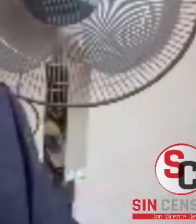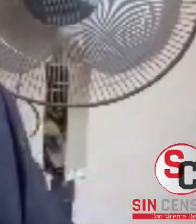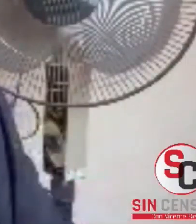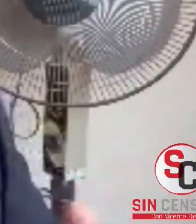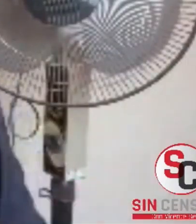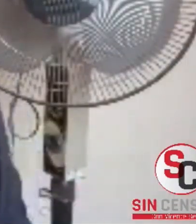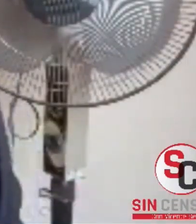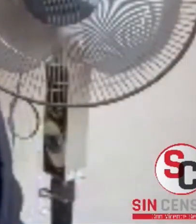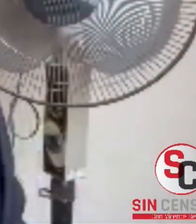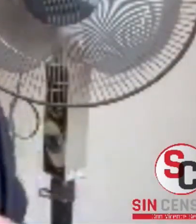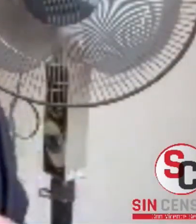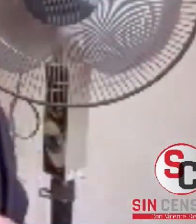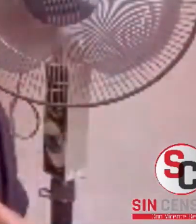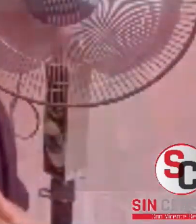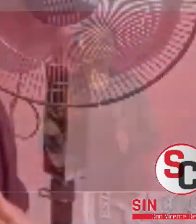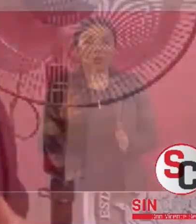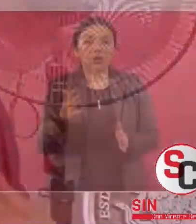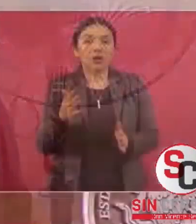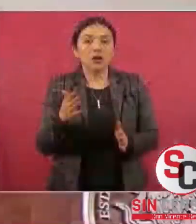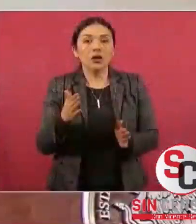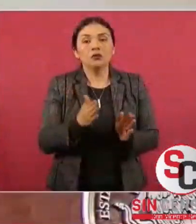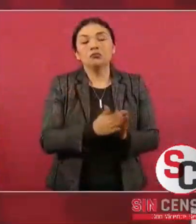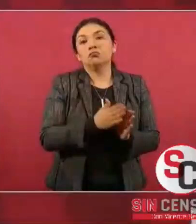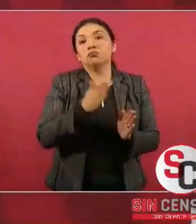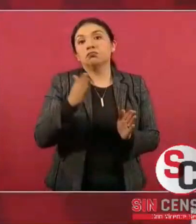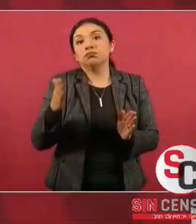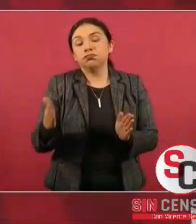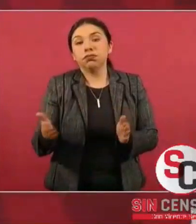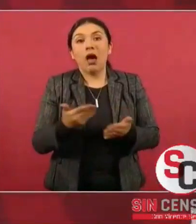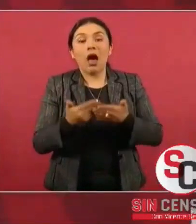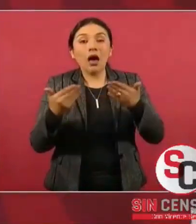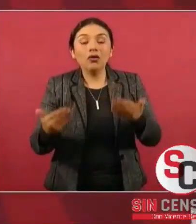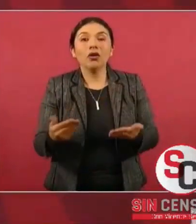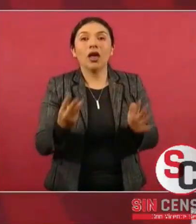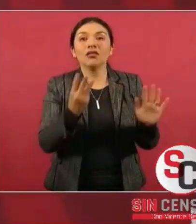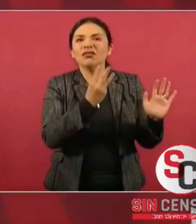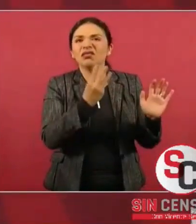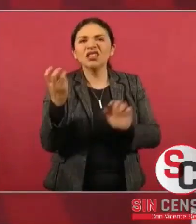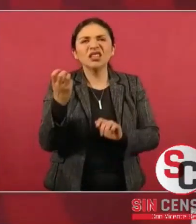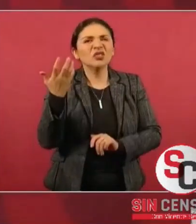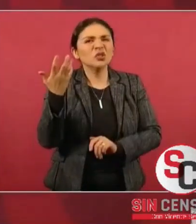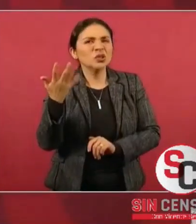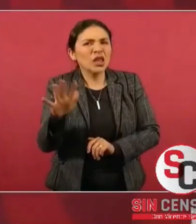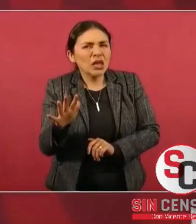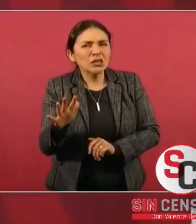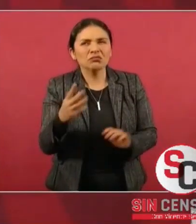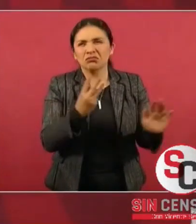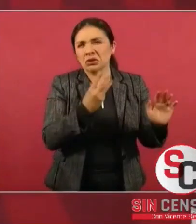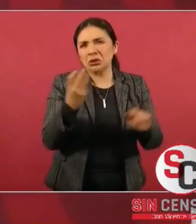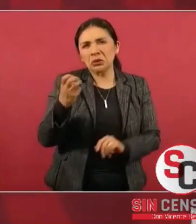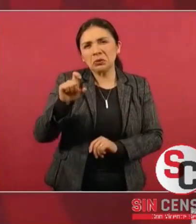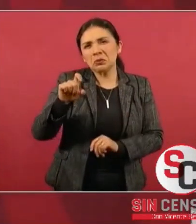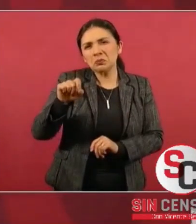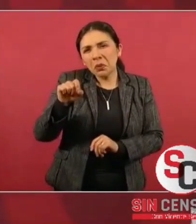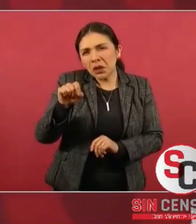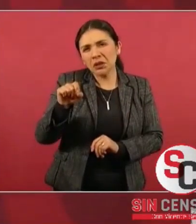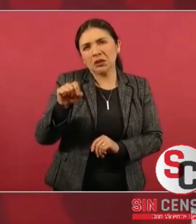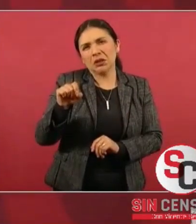conciencia el presidente y en esta declaración el presidente rotundamente